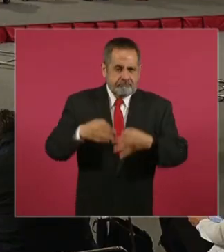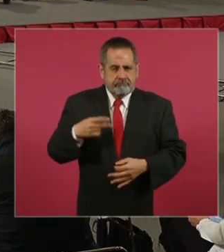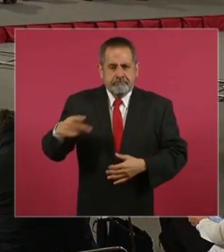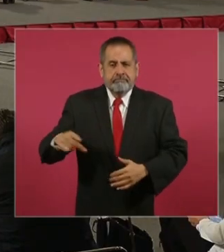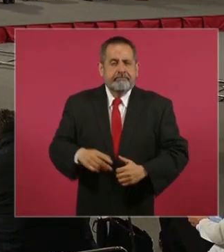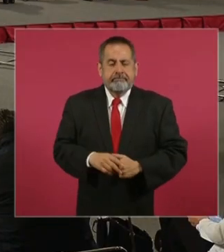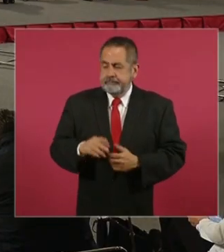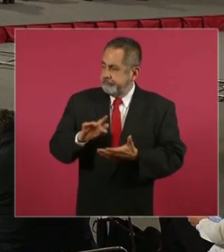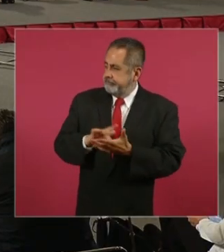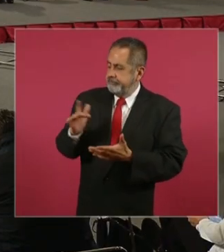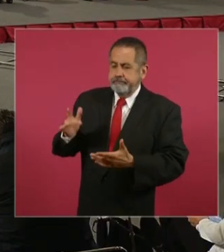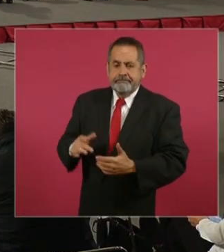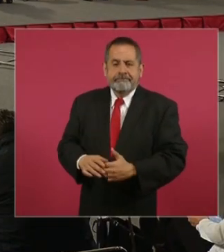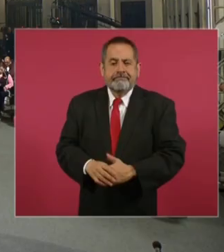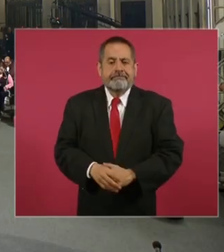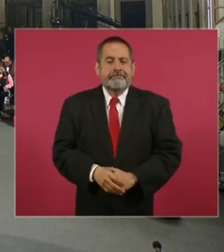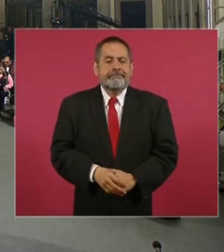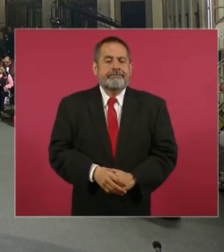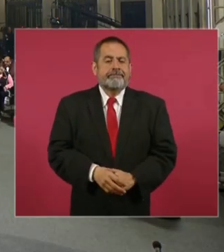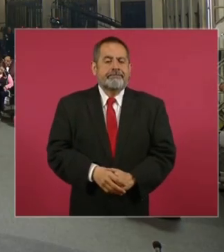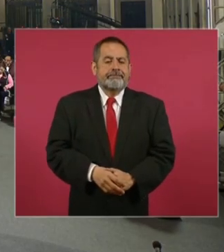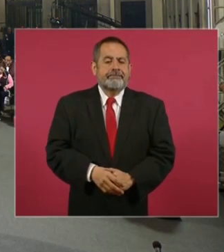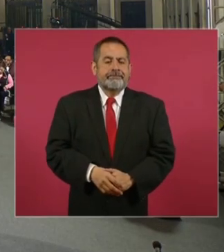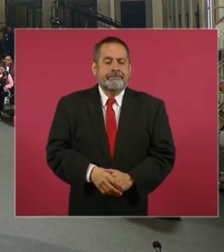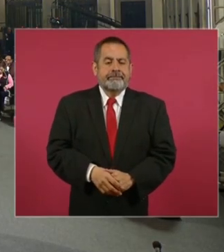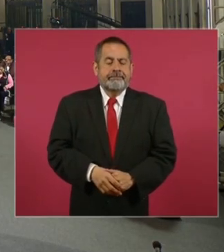gracias, presidente. Es cuanto.